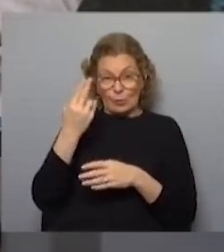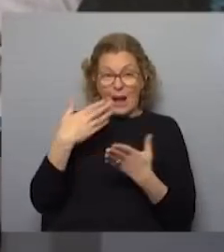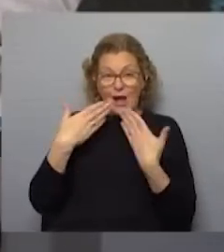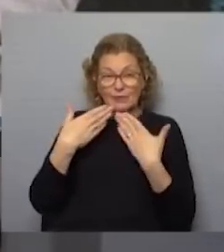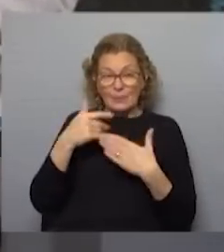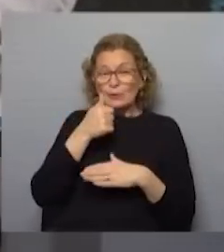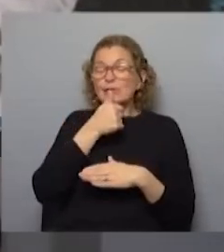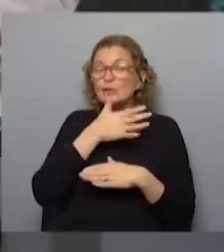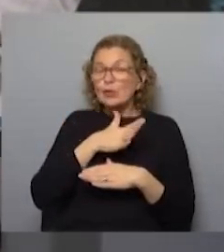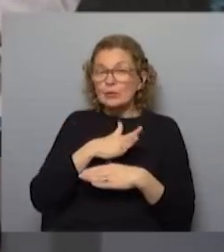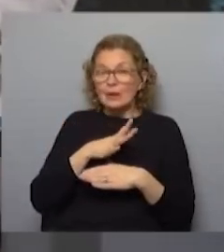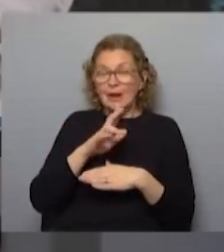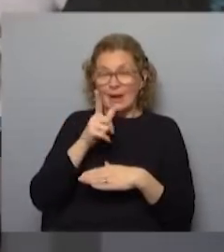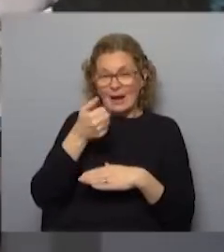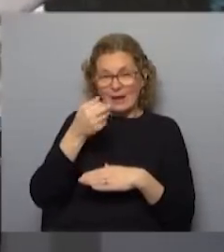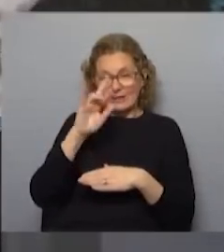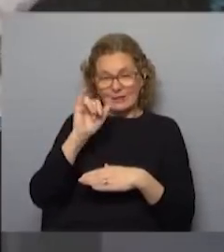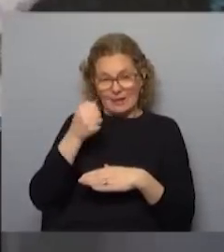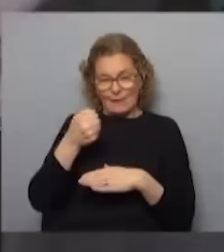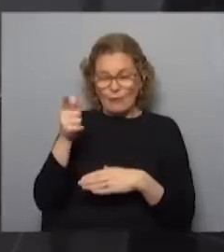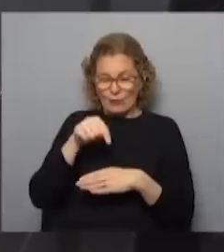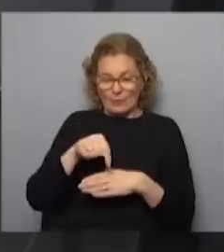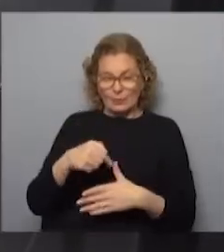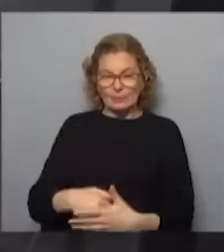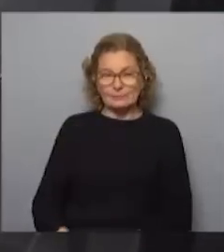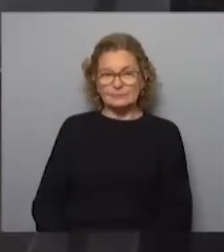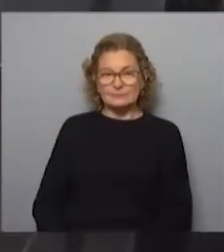charlamos con el historiador Roberto García no se vaya